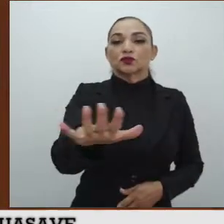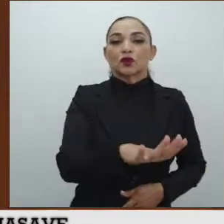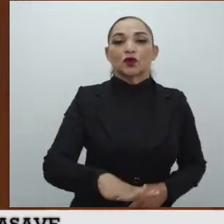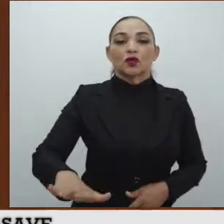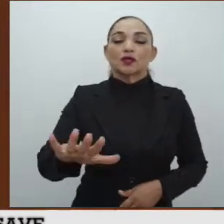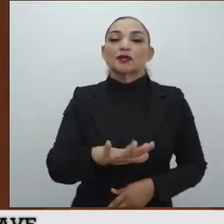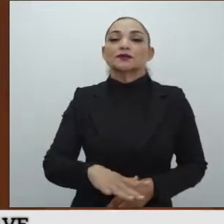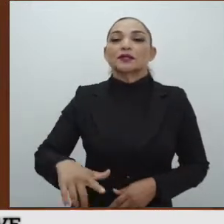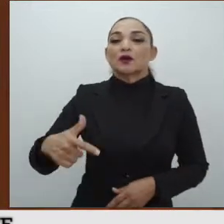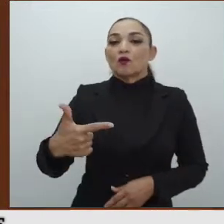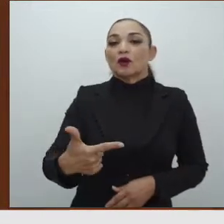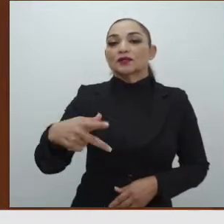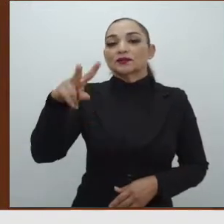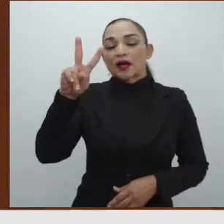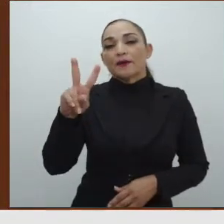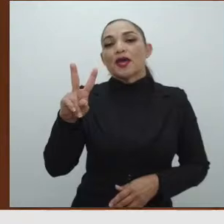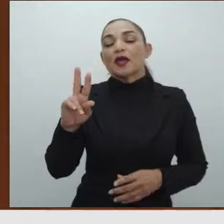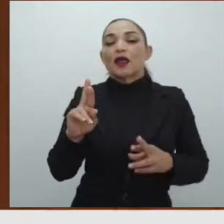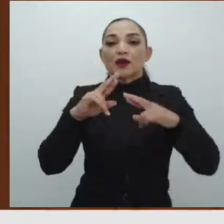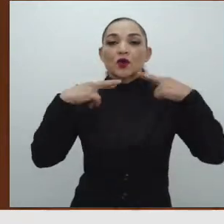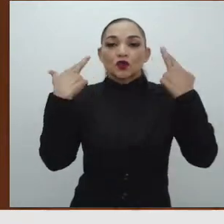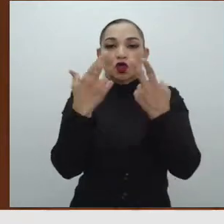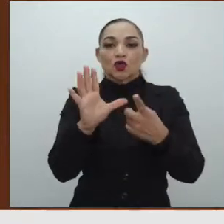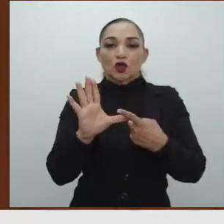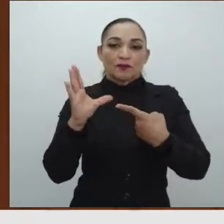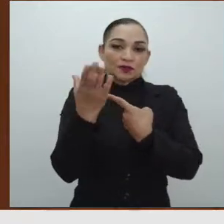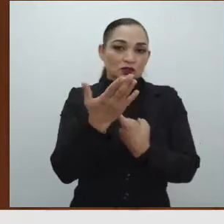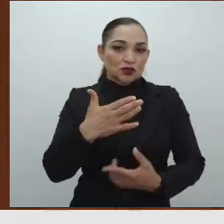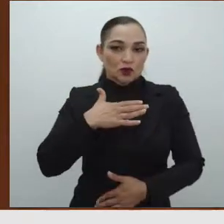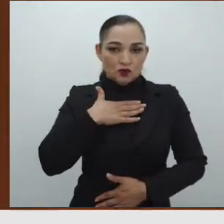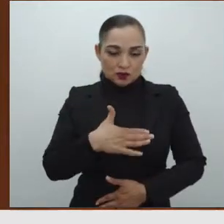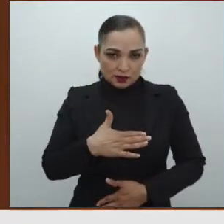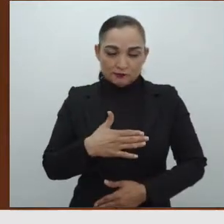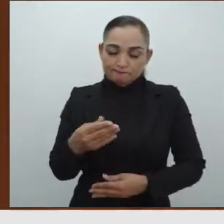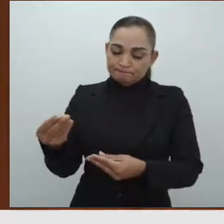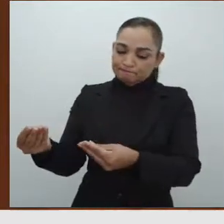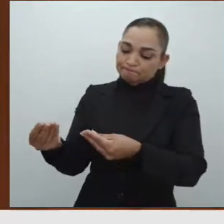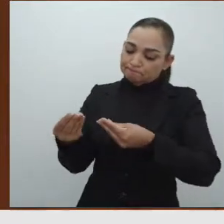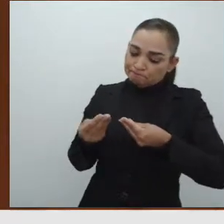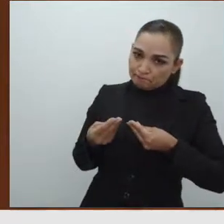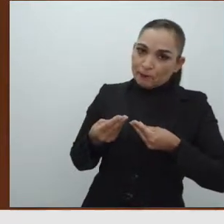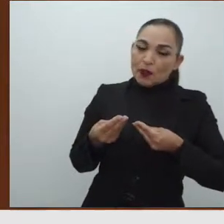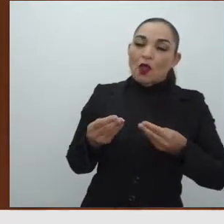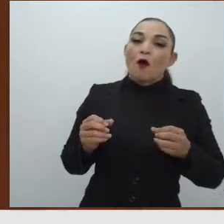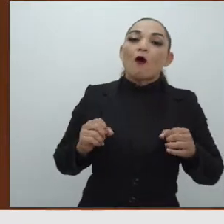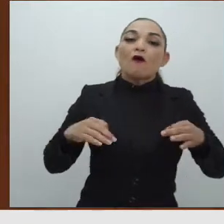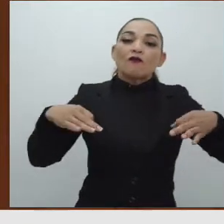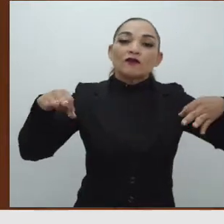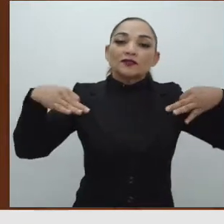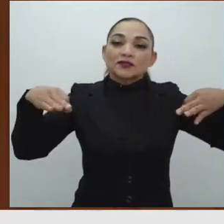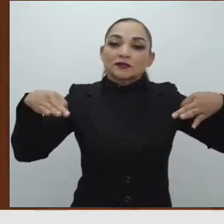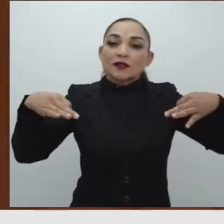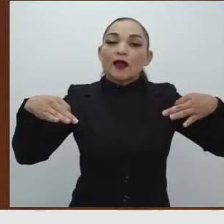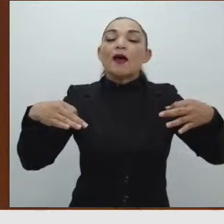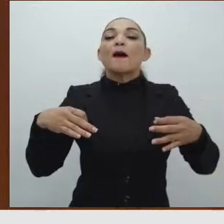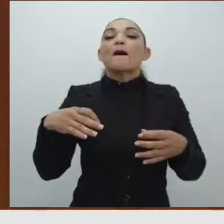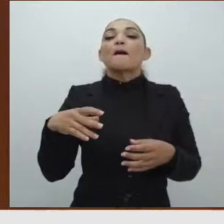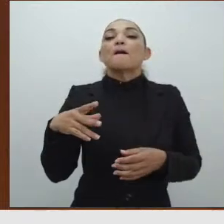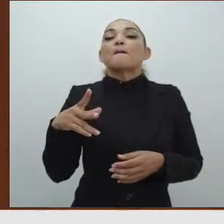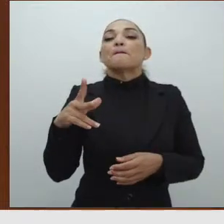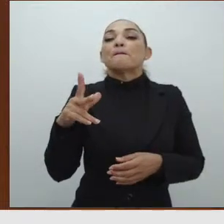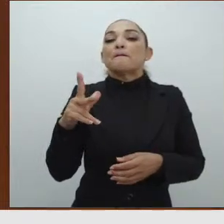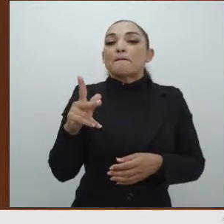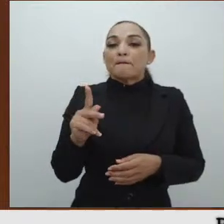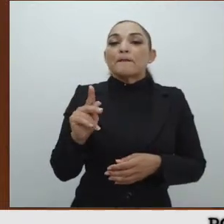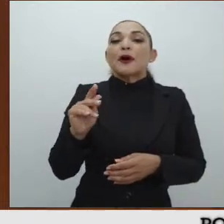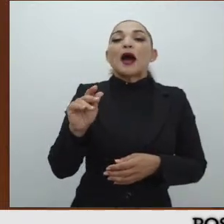en la reunión de Comisión de Justicia nos hicieron llegar un oficio de la FAS, la Federación de Abogados, que